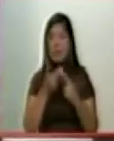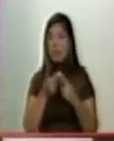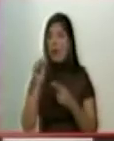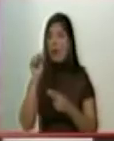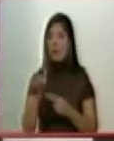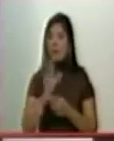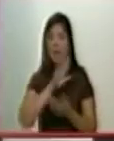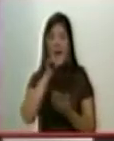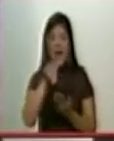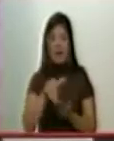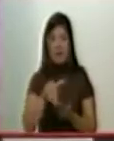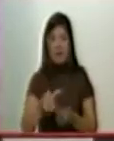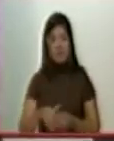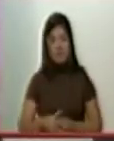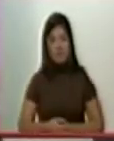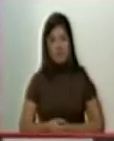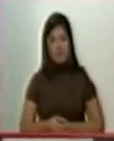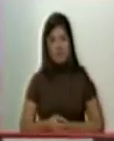aragüeño.